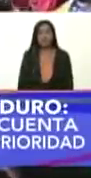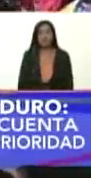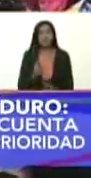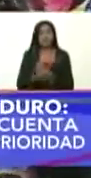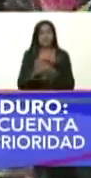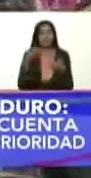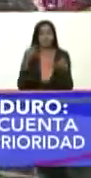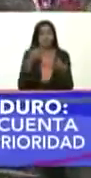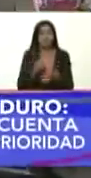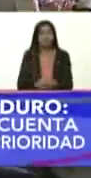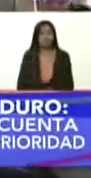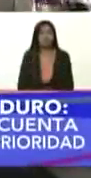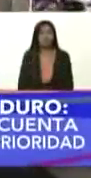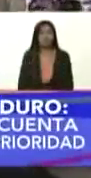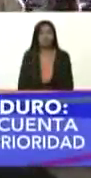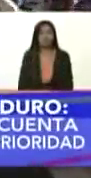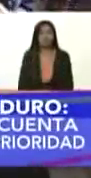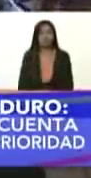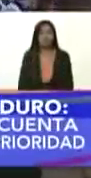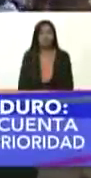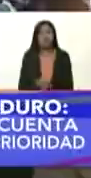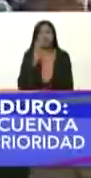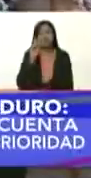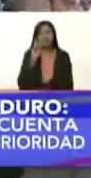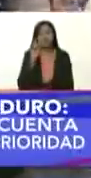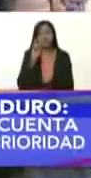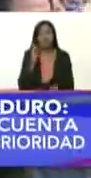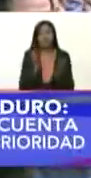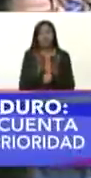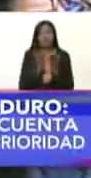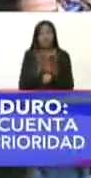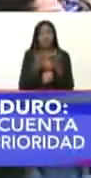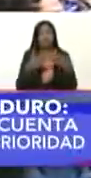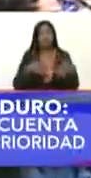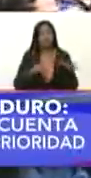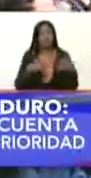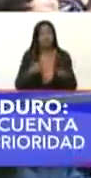Excelente. Es necesario para las escuelas de allá de Guayana.